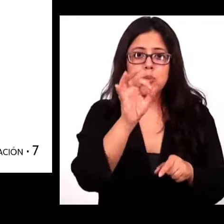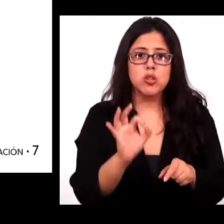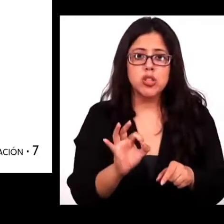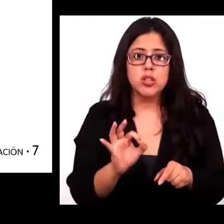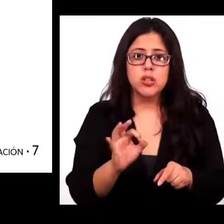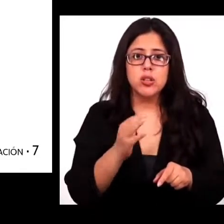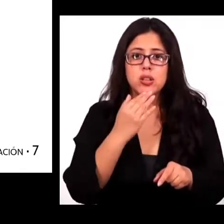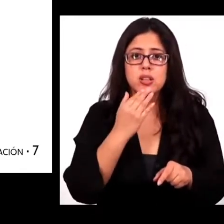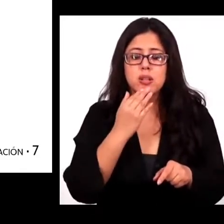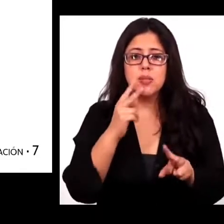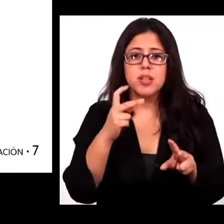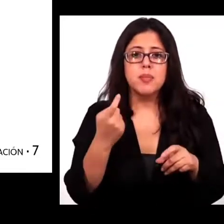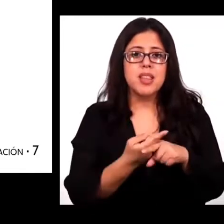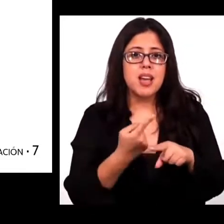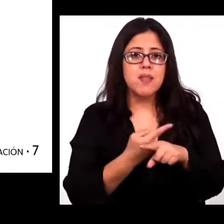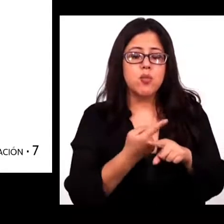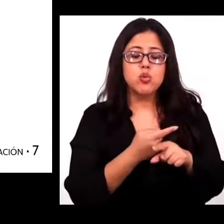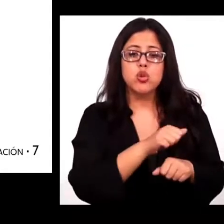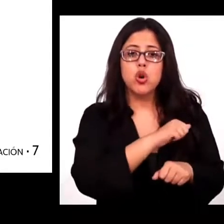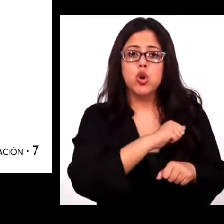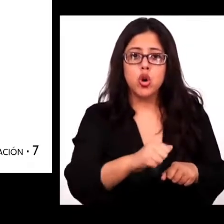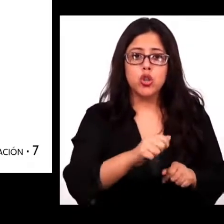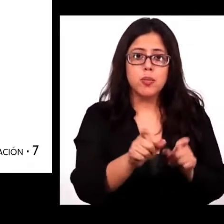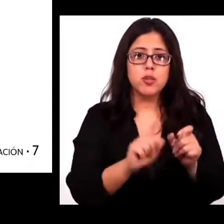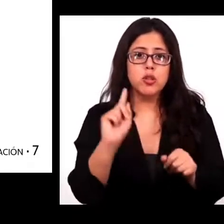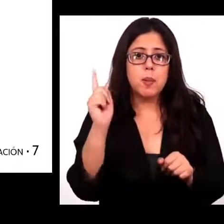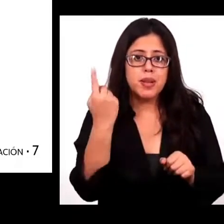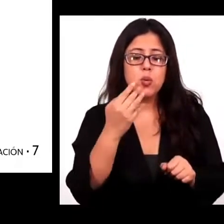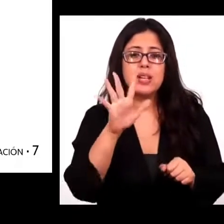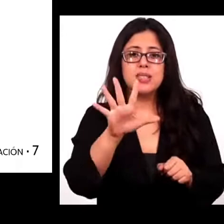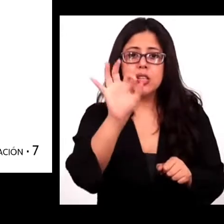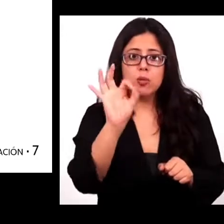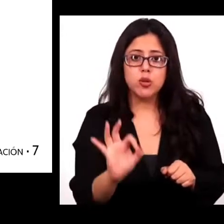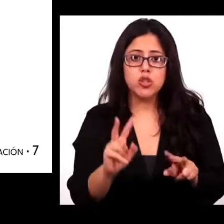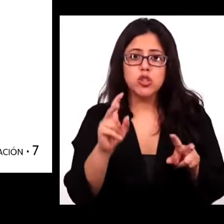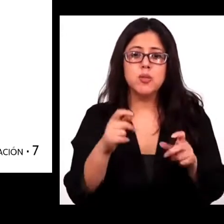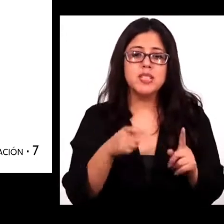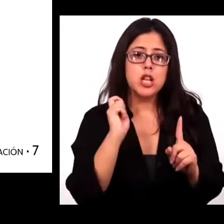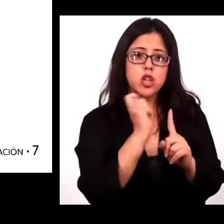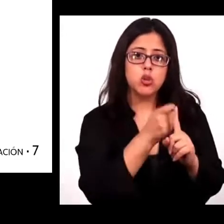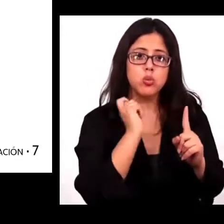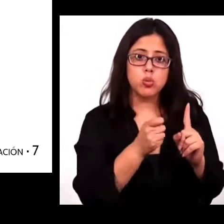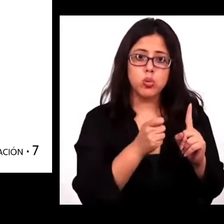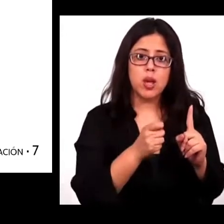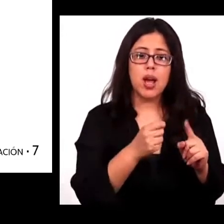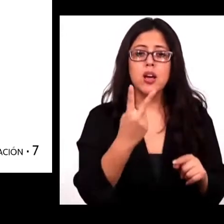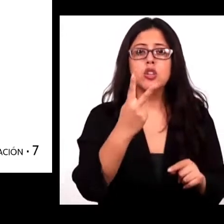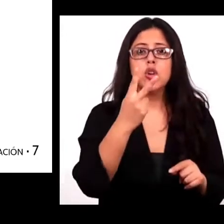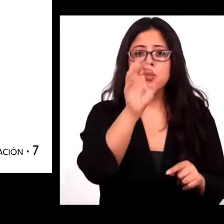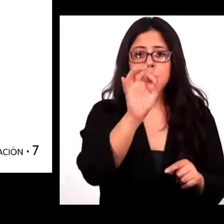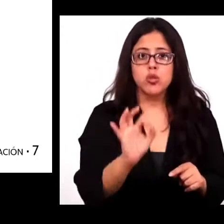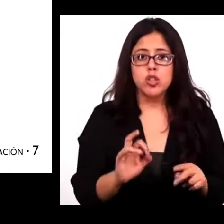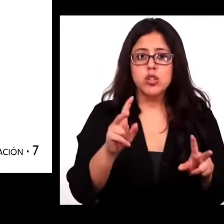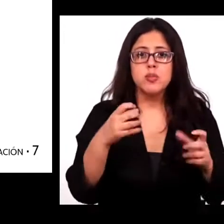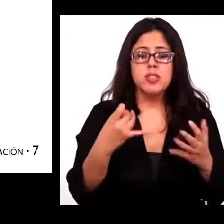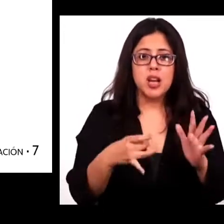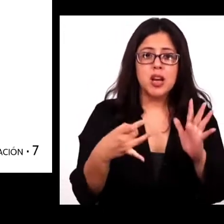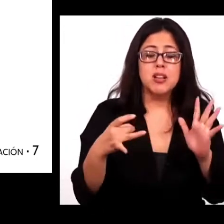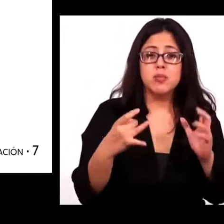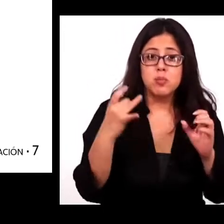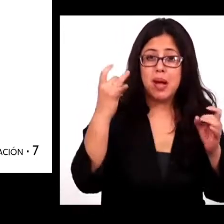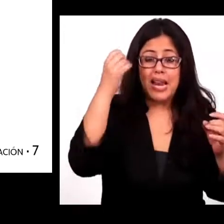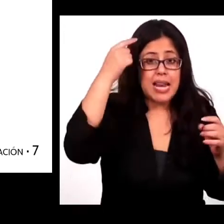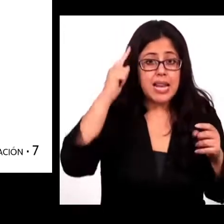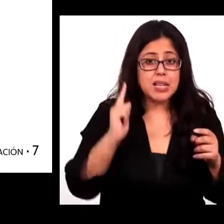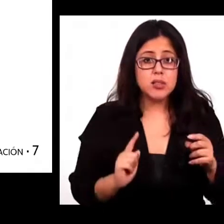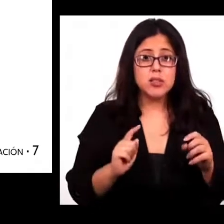del delito de abusos contra particulares, un 5% del delito de torturas, un 2% de lesiones leves, un 1%